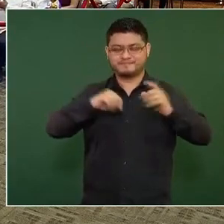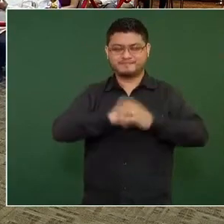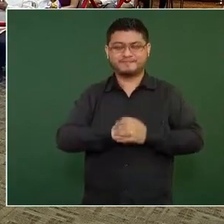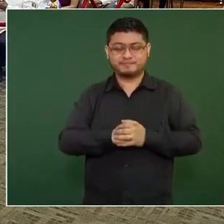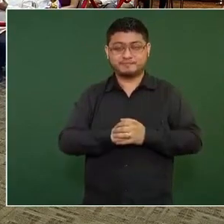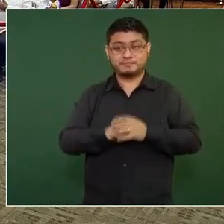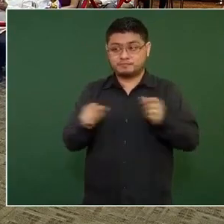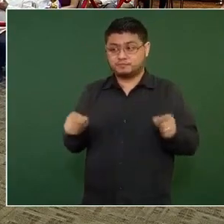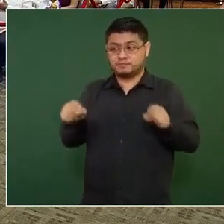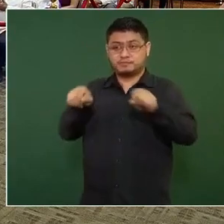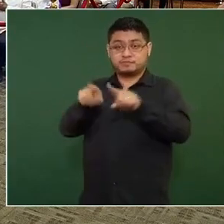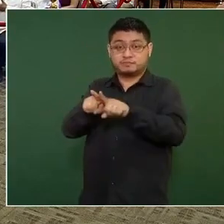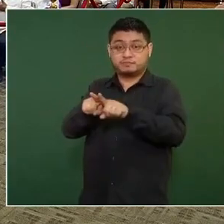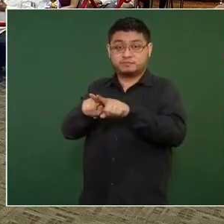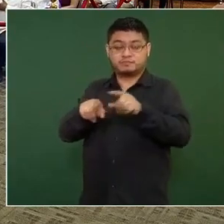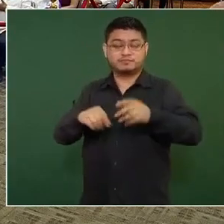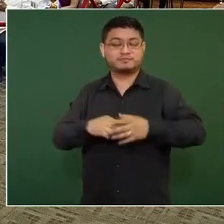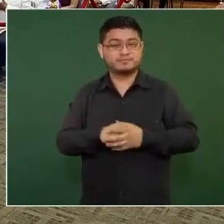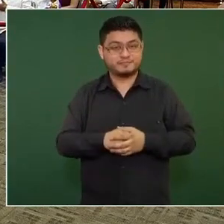incluida